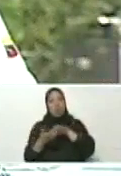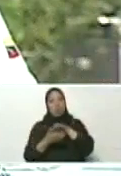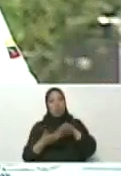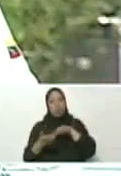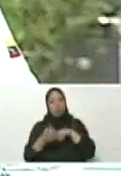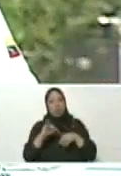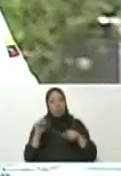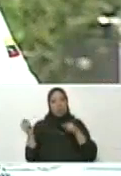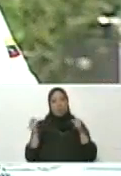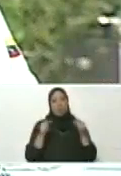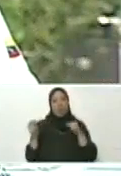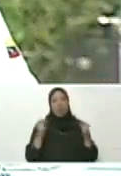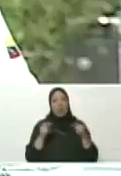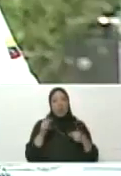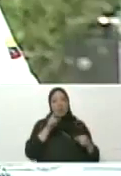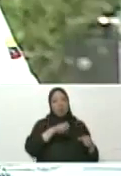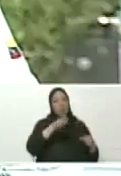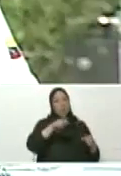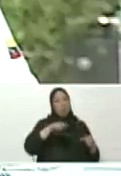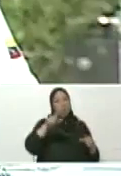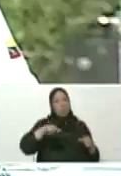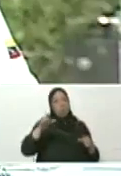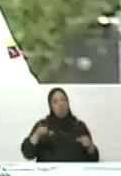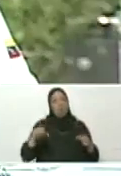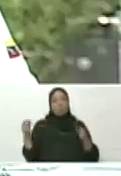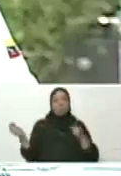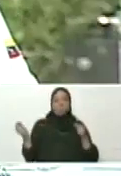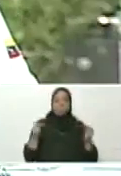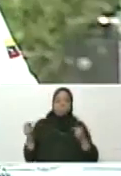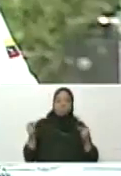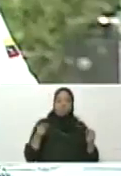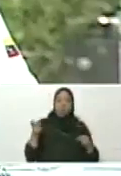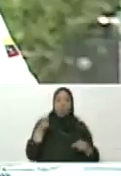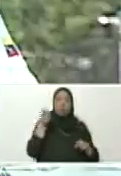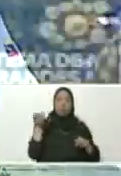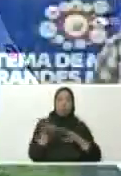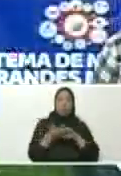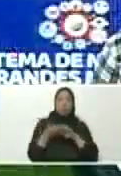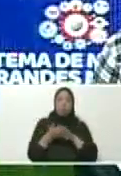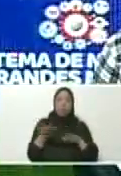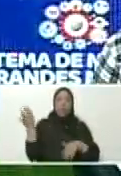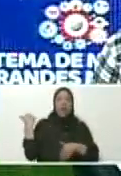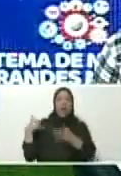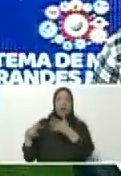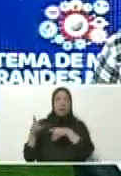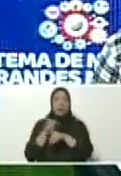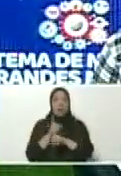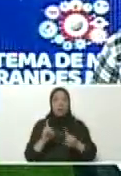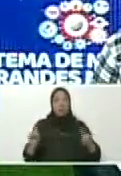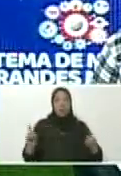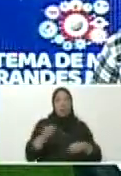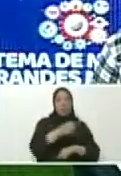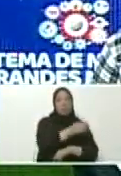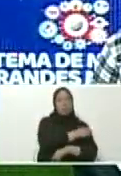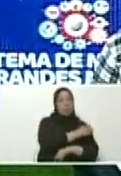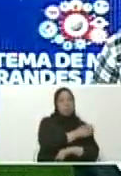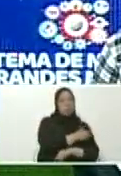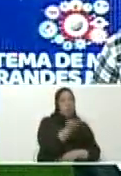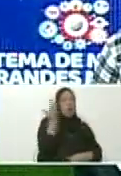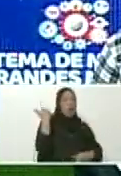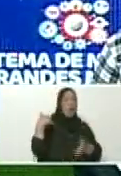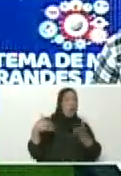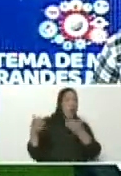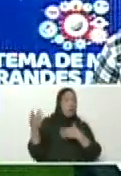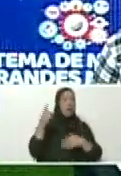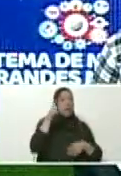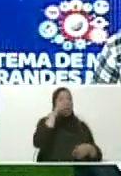sistema arcaico ya, de la democracia representativa, formal, burguesa, indirecta, a